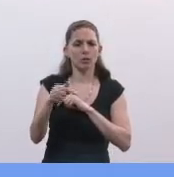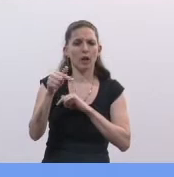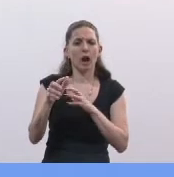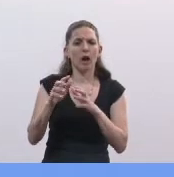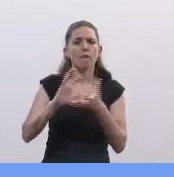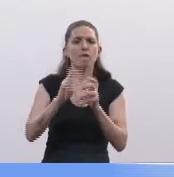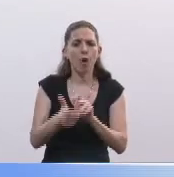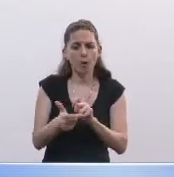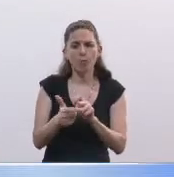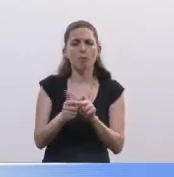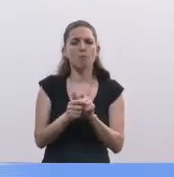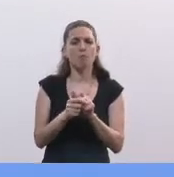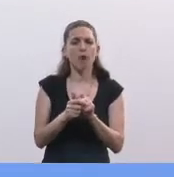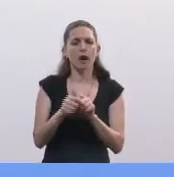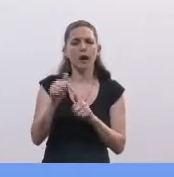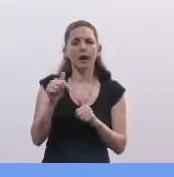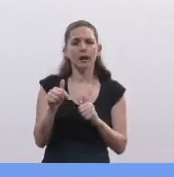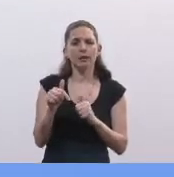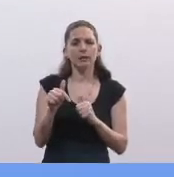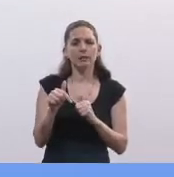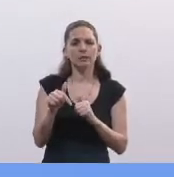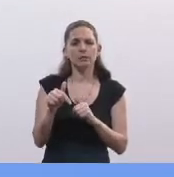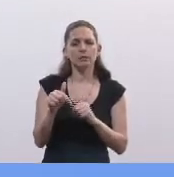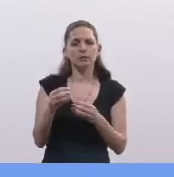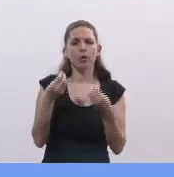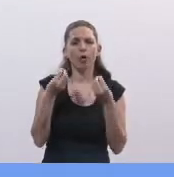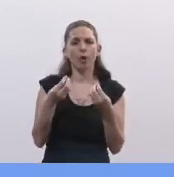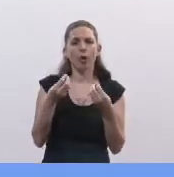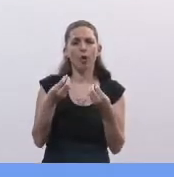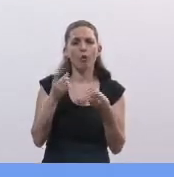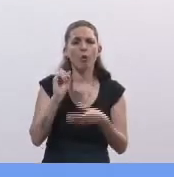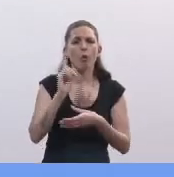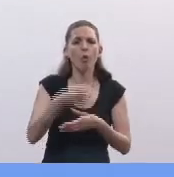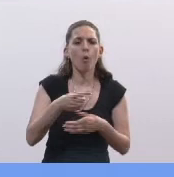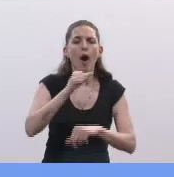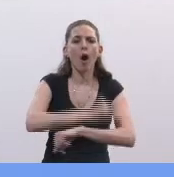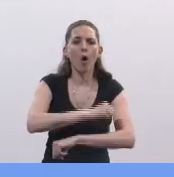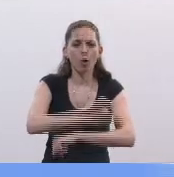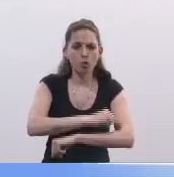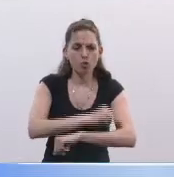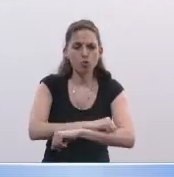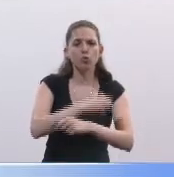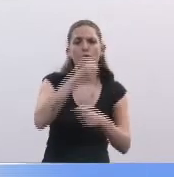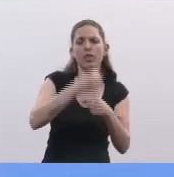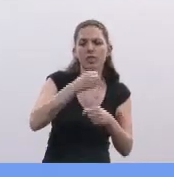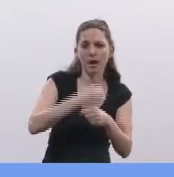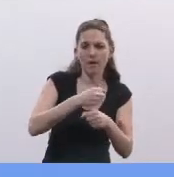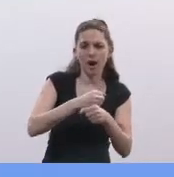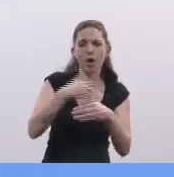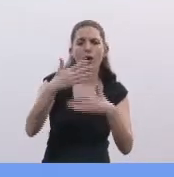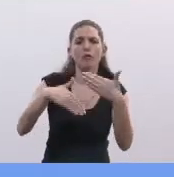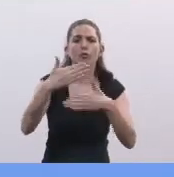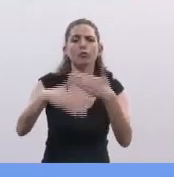o la manera en el cual se va a juzgar la conducta, el desempeño y